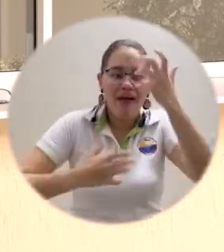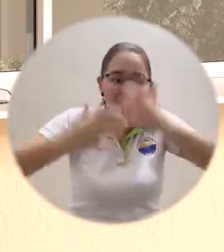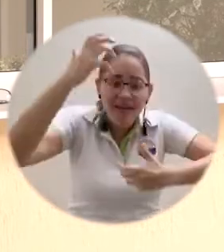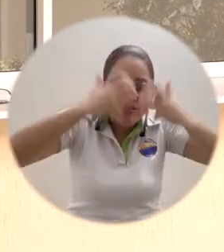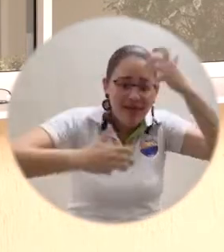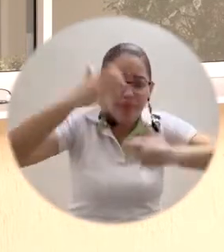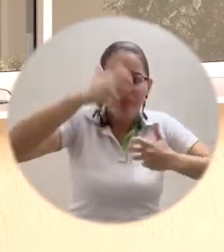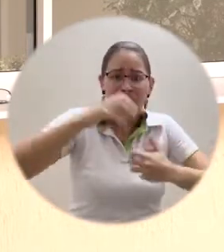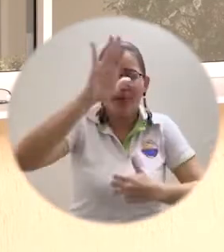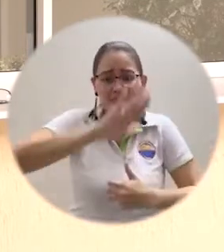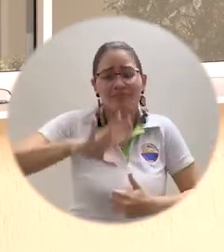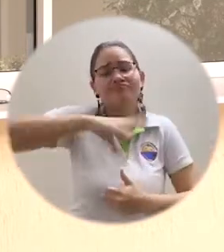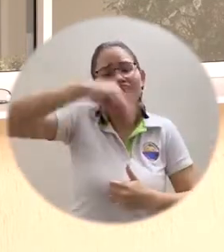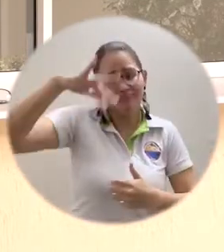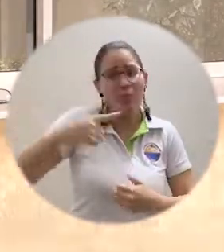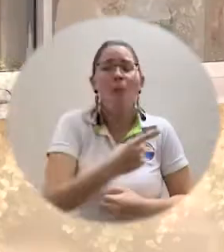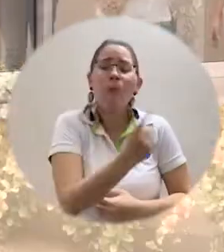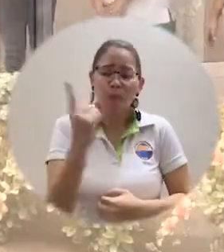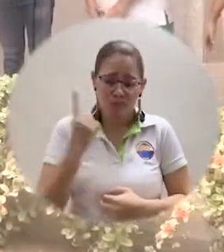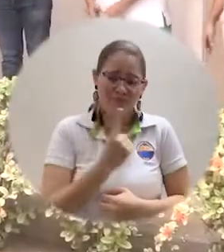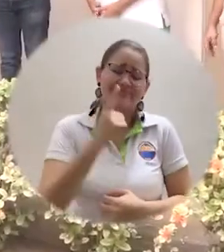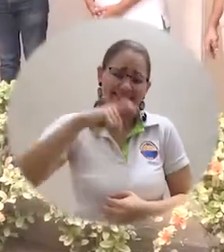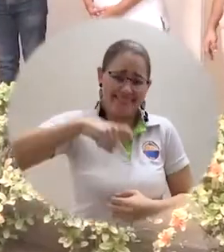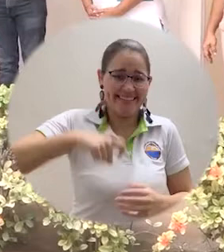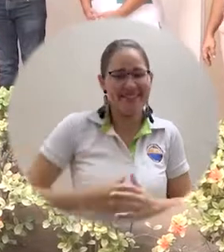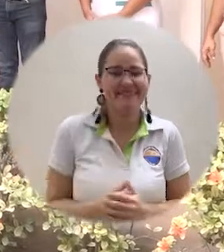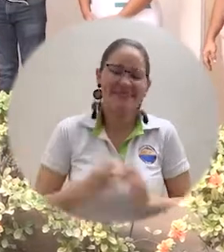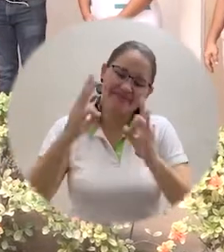departamento, ya que nuestra comunidad lo necesita.